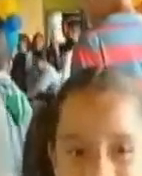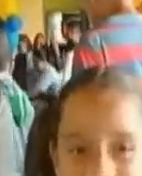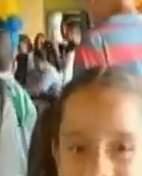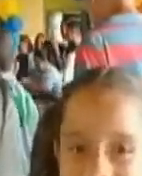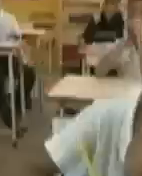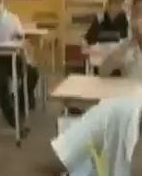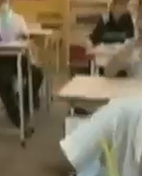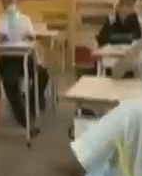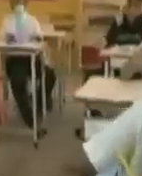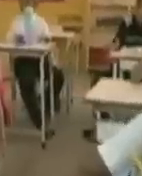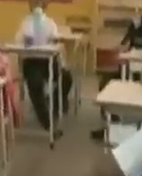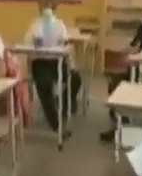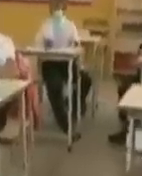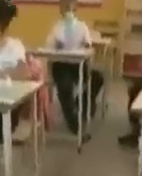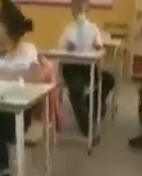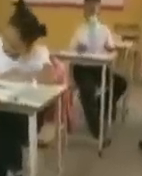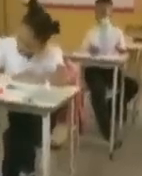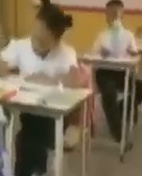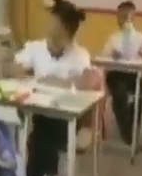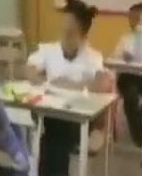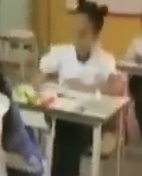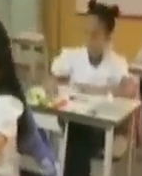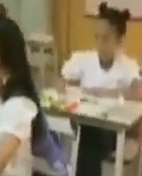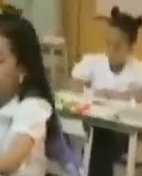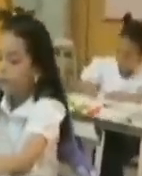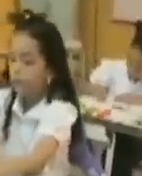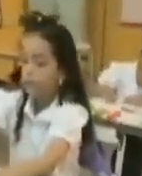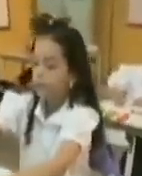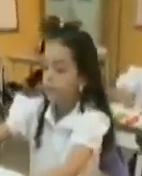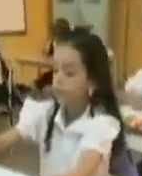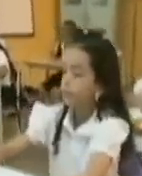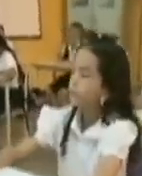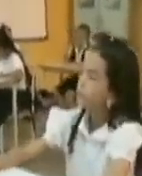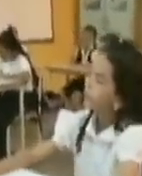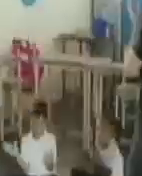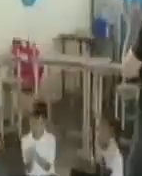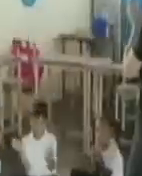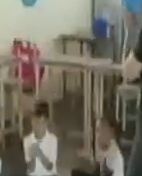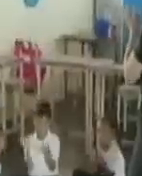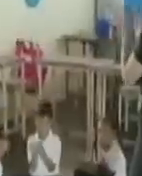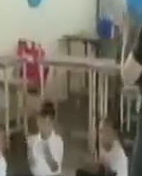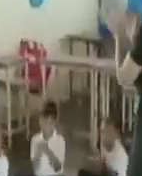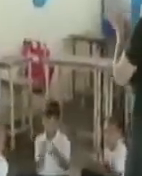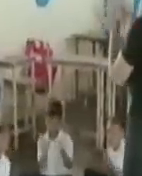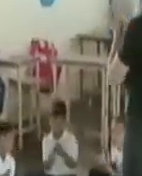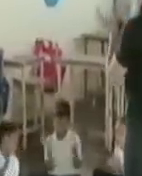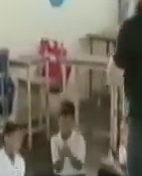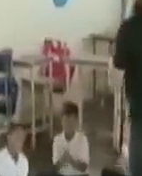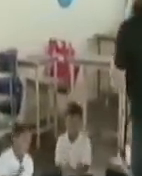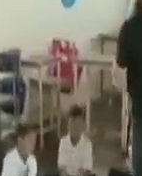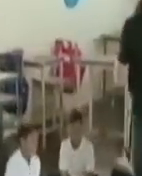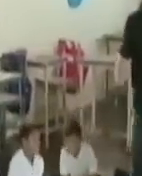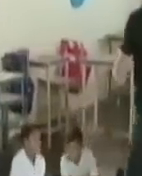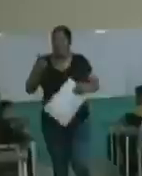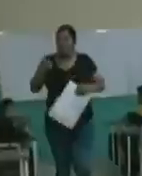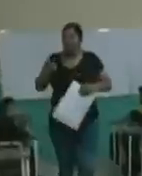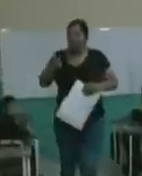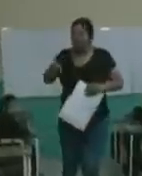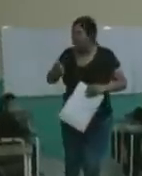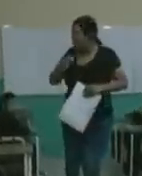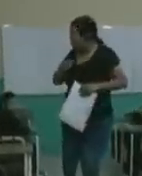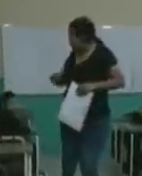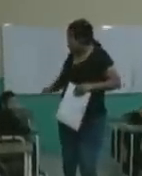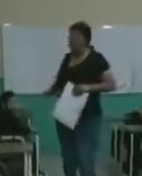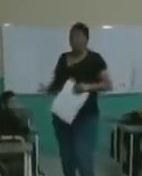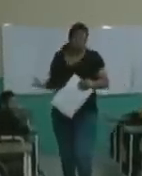las maestras estoy muy feliz estoy muy contenta por el inicio de este nuevo año escolar